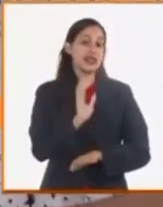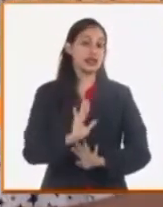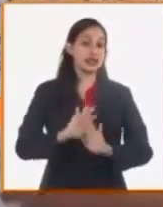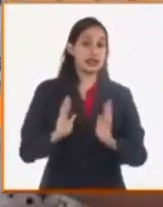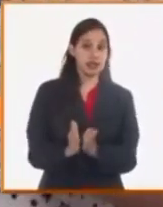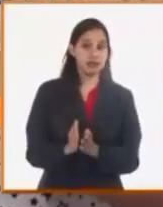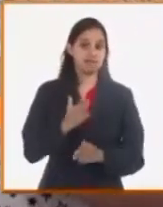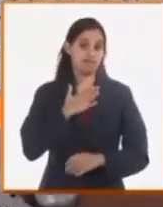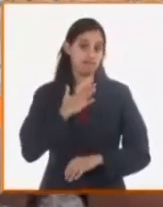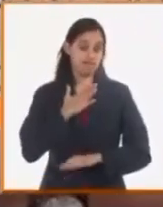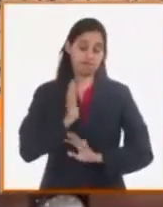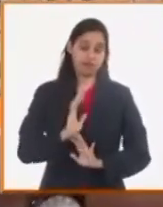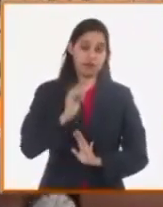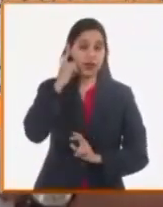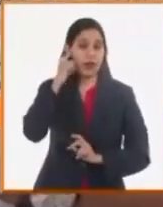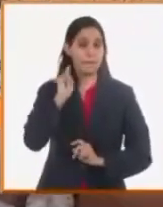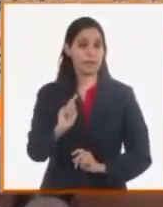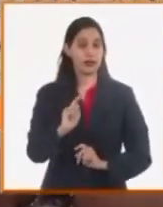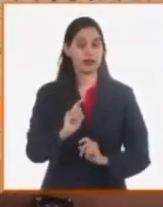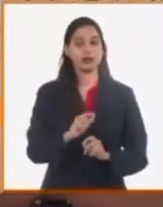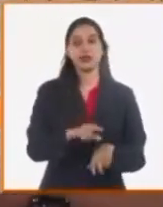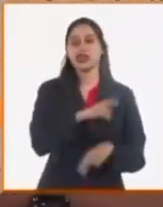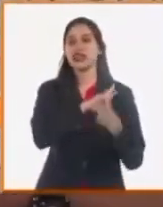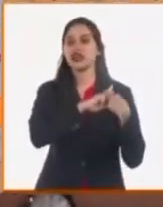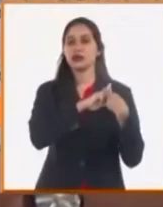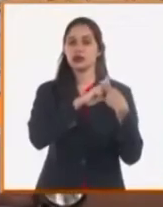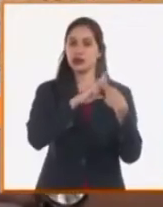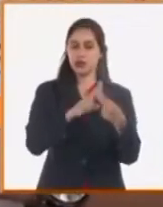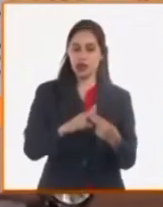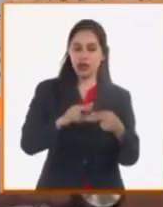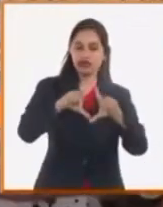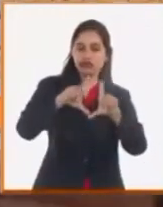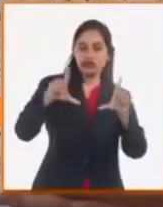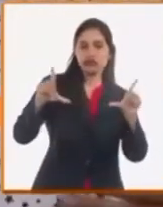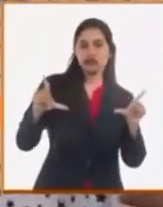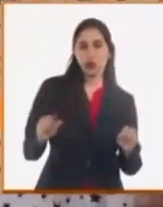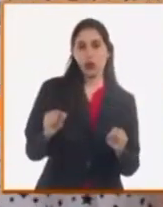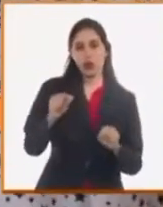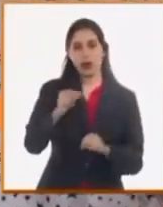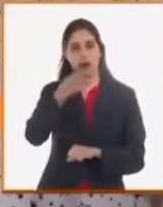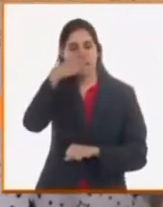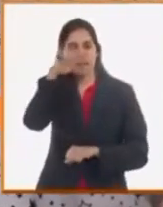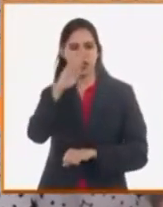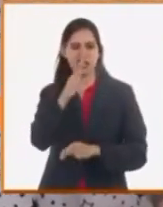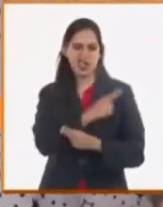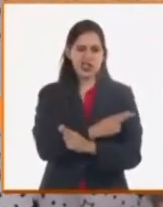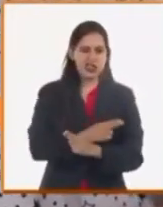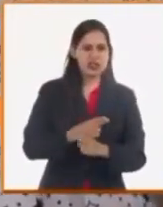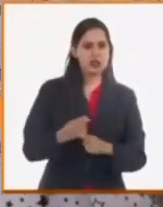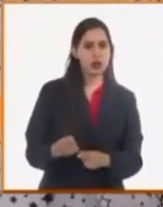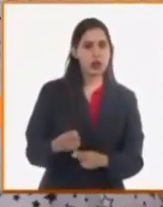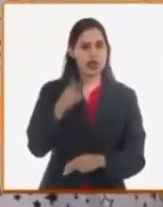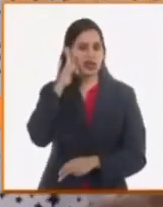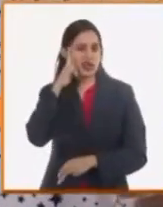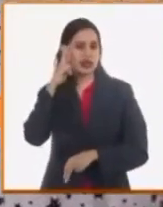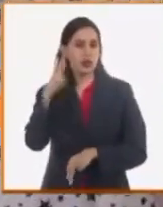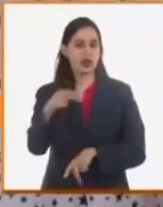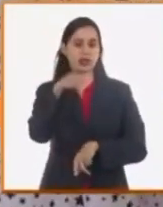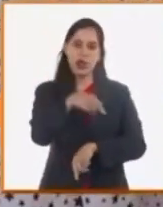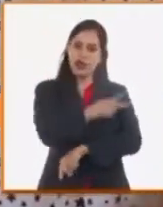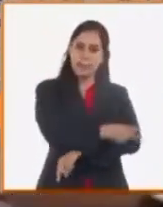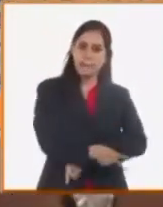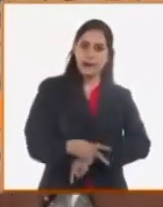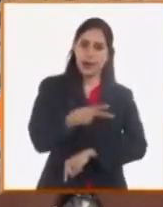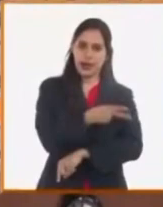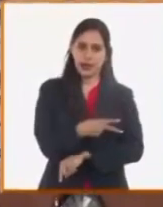quisiera referir es un ISO con el país es un compromiso con la historia de ese país con el